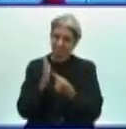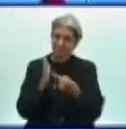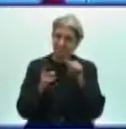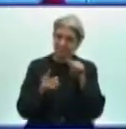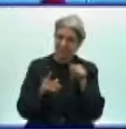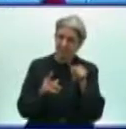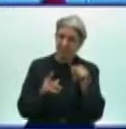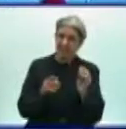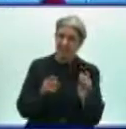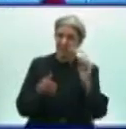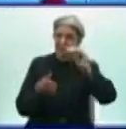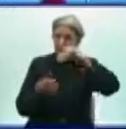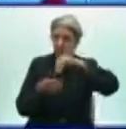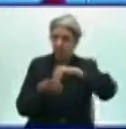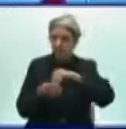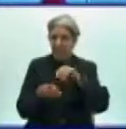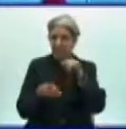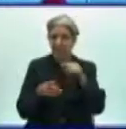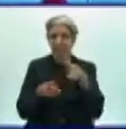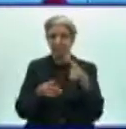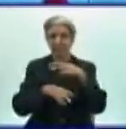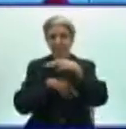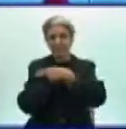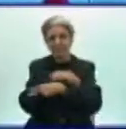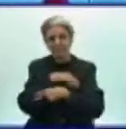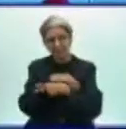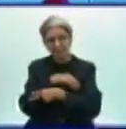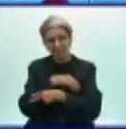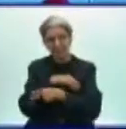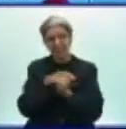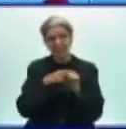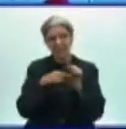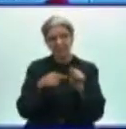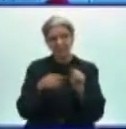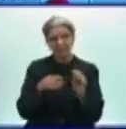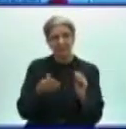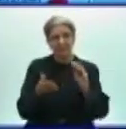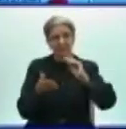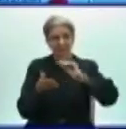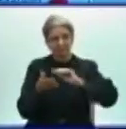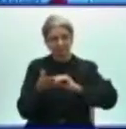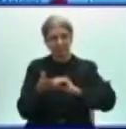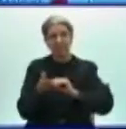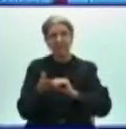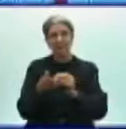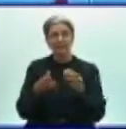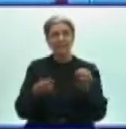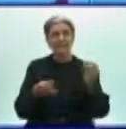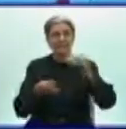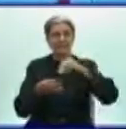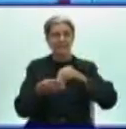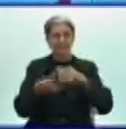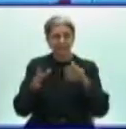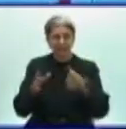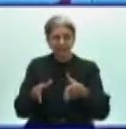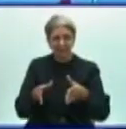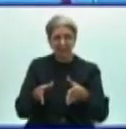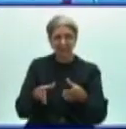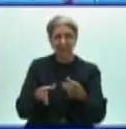incluir estos países en el sí, en lo que viene siendo también parte del Sahara, todos estos países,